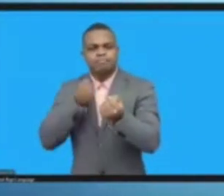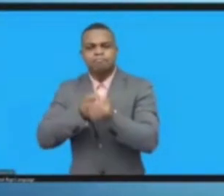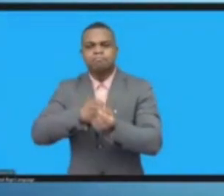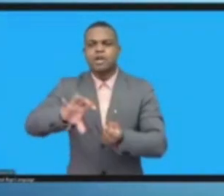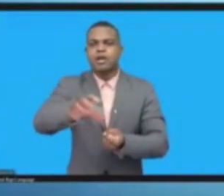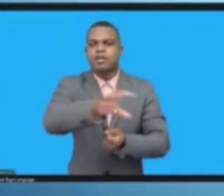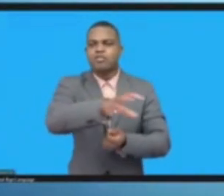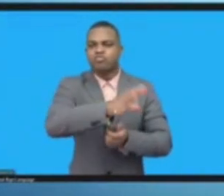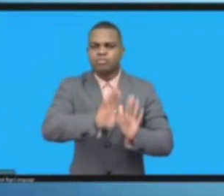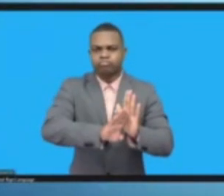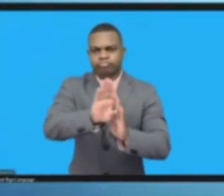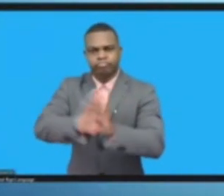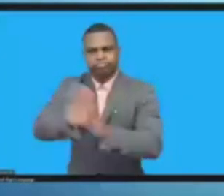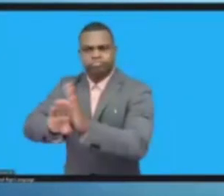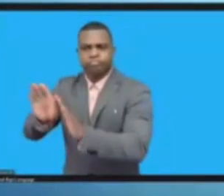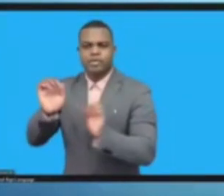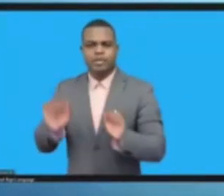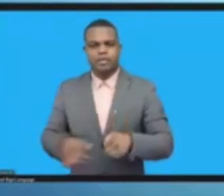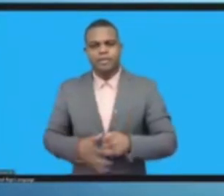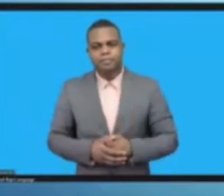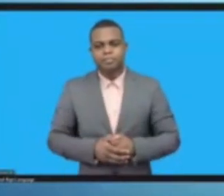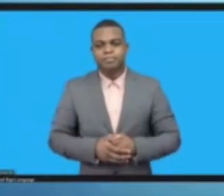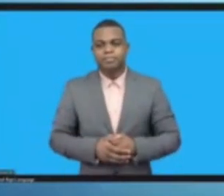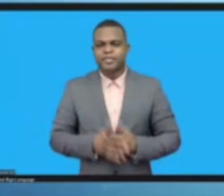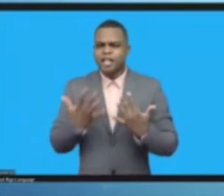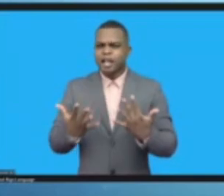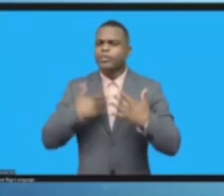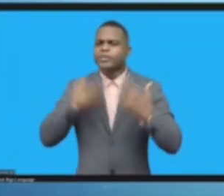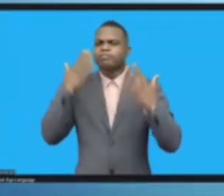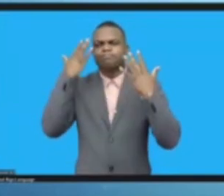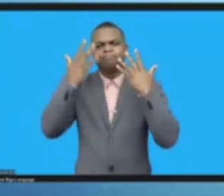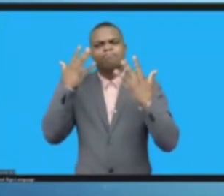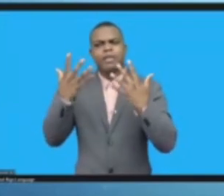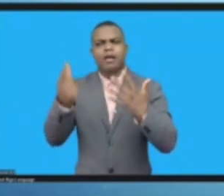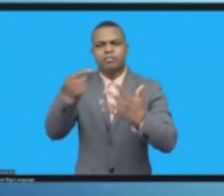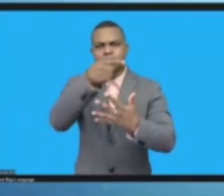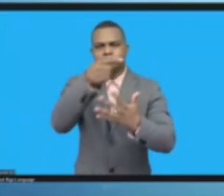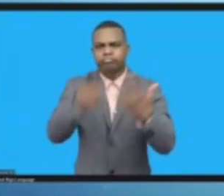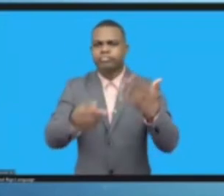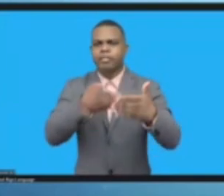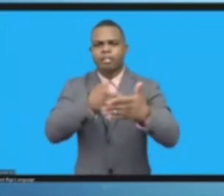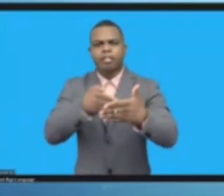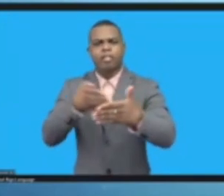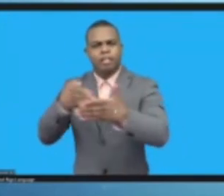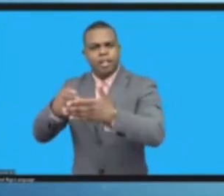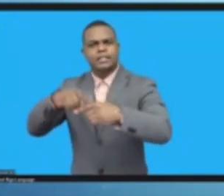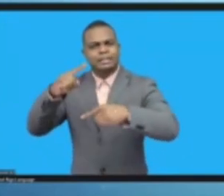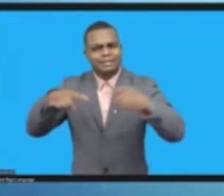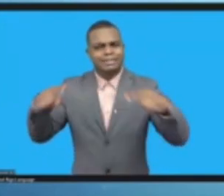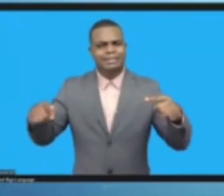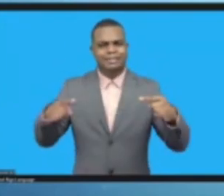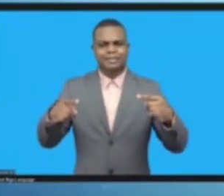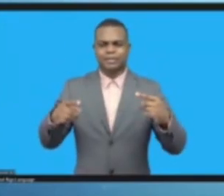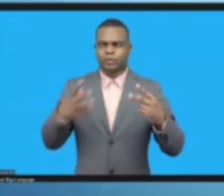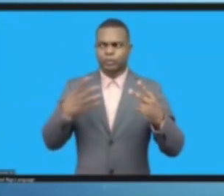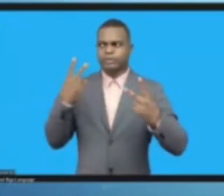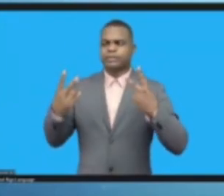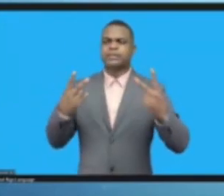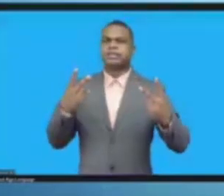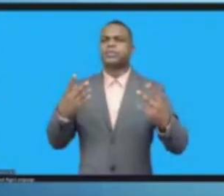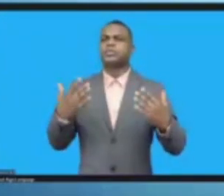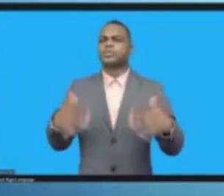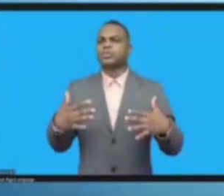enfrentamos hoy debo pensar en las palabras del secretario general de Naciones Unidas